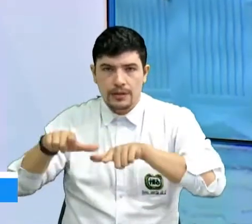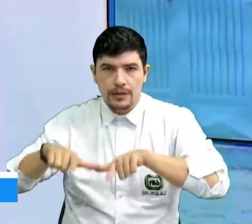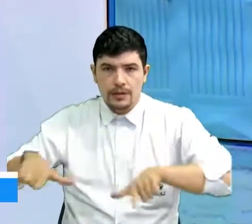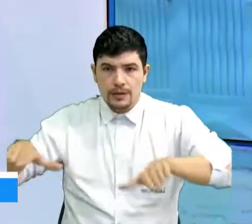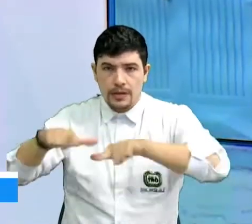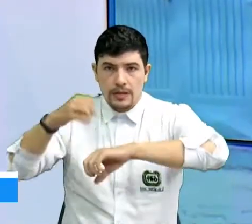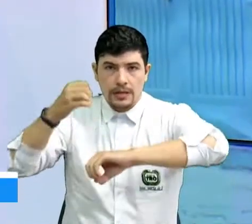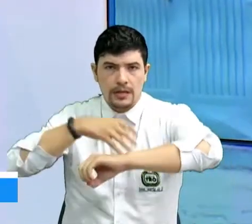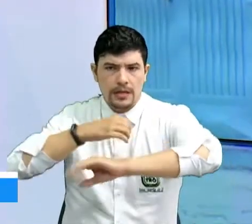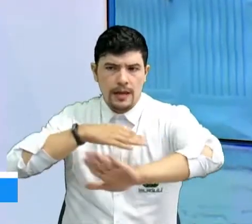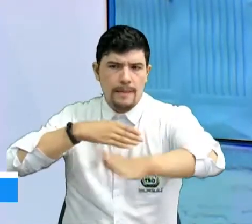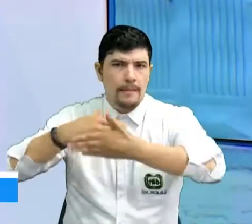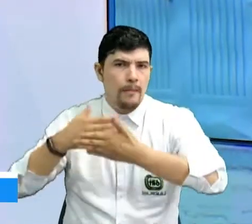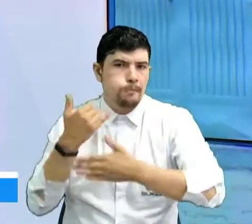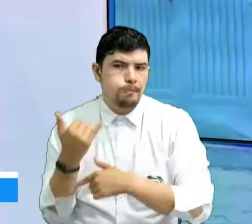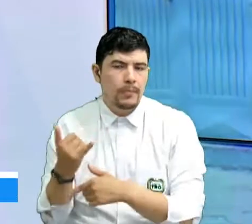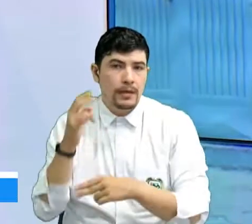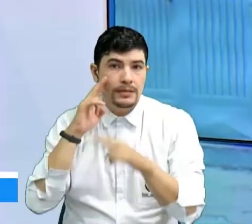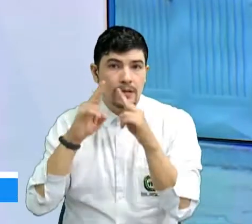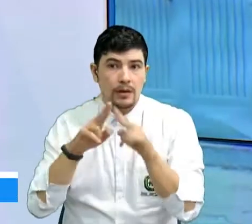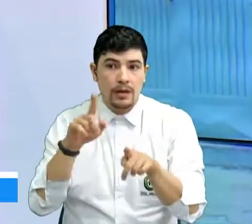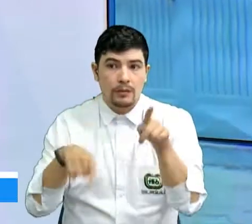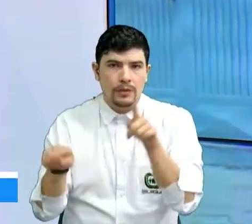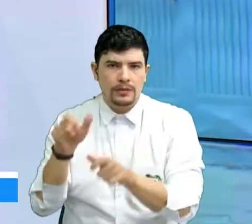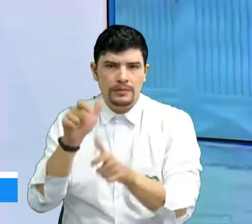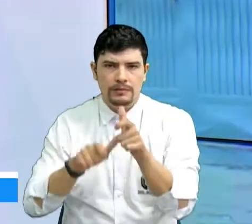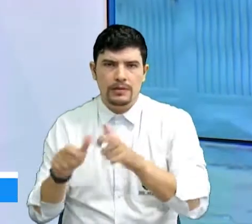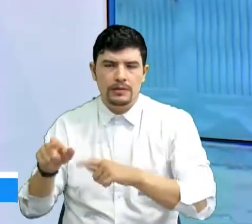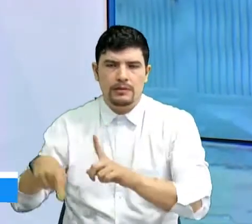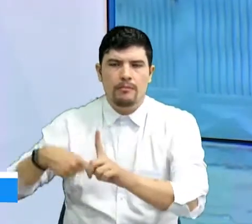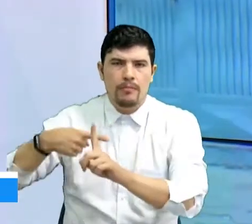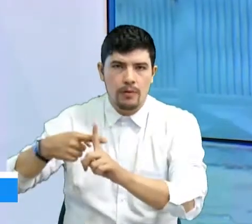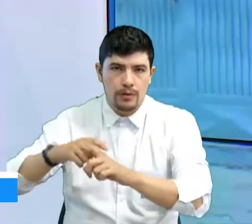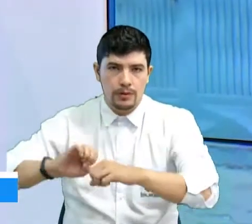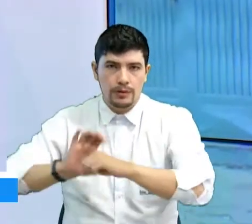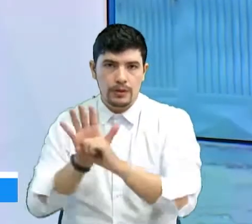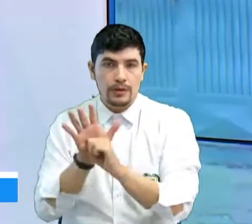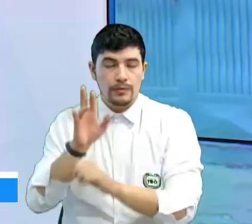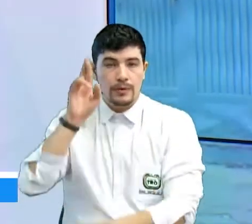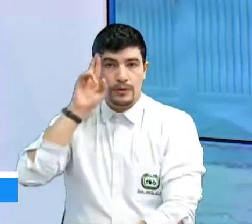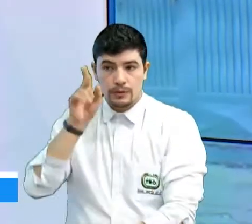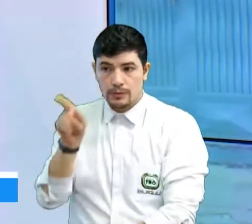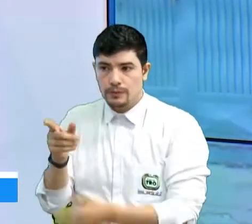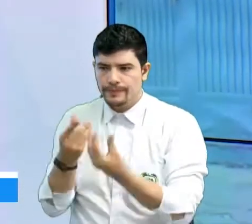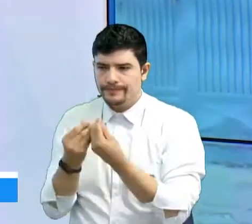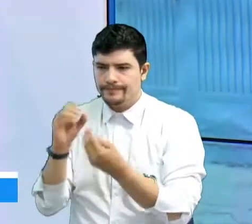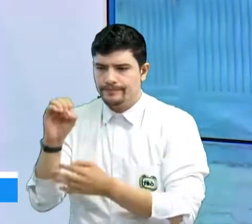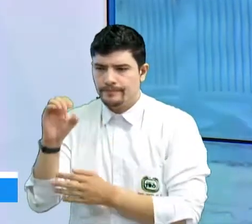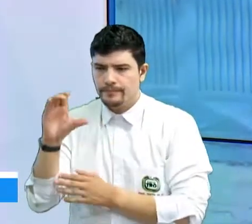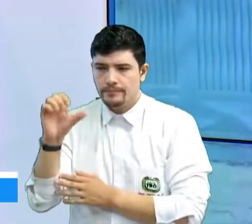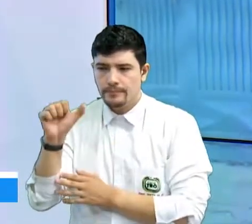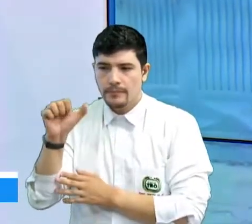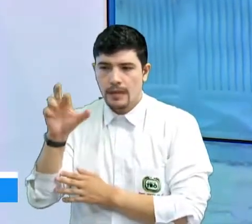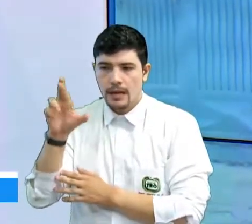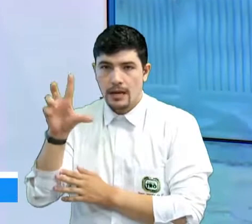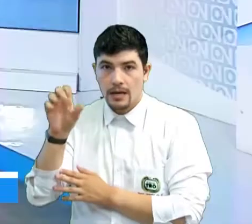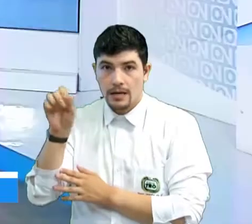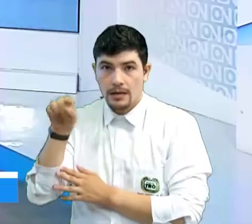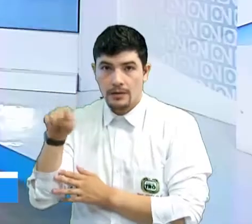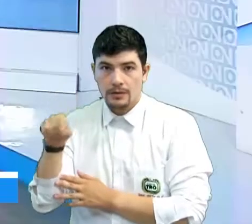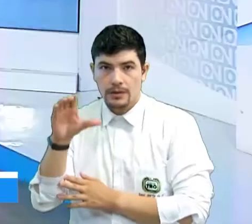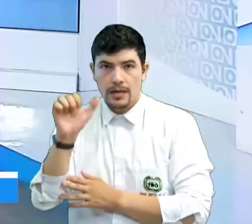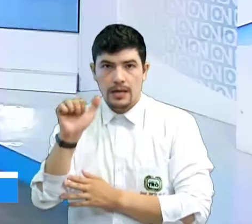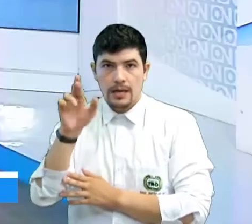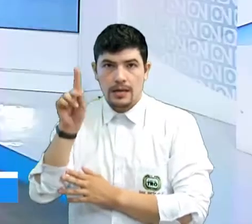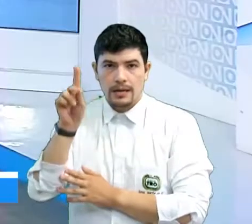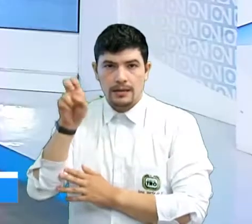que se conociesen algunos casos de COVID-19. Nuestro compañero Carlos Cárdenas ha estado muy atento al desarrollo de esta información y nos presenta a